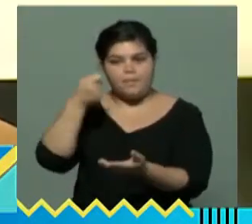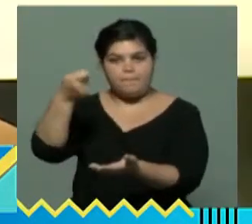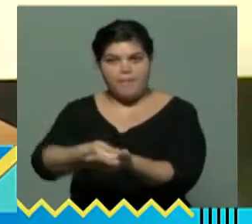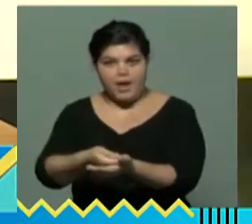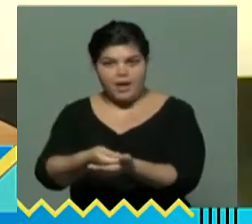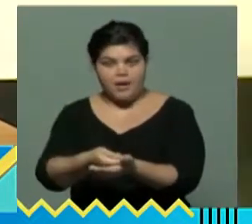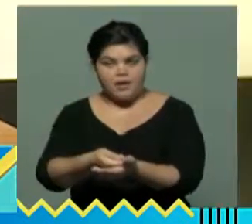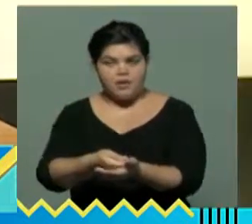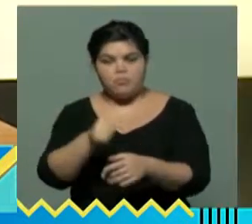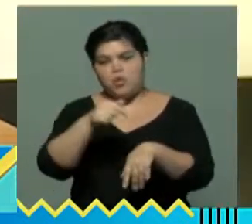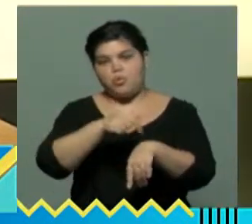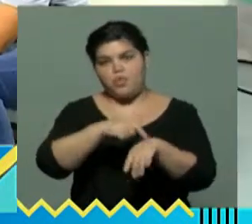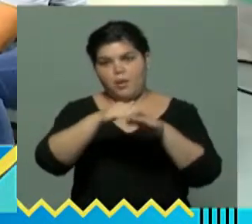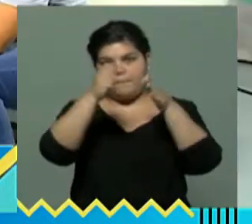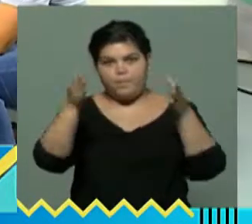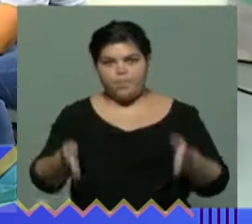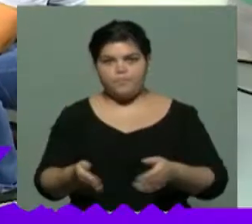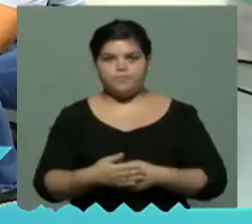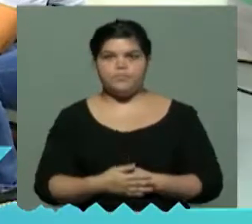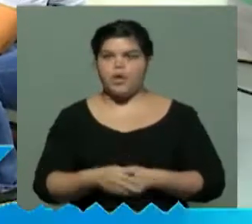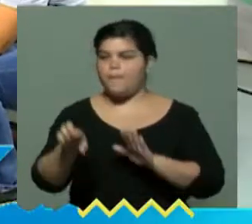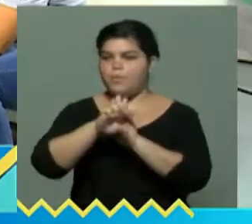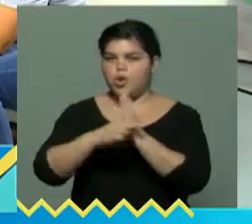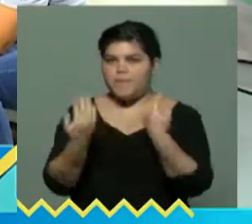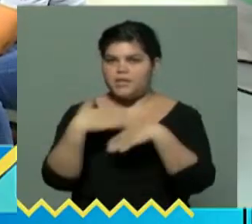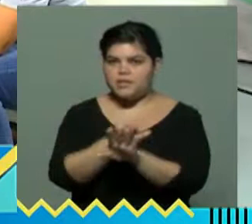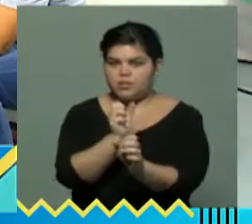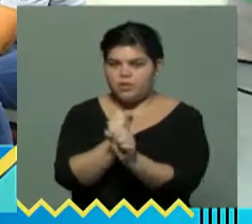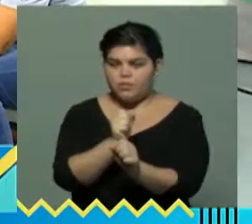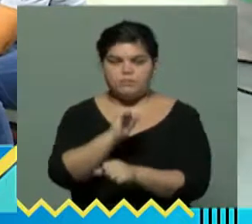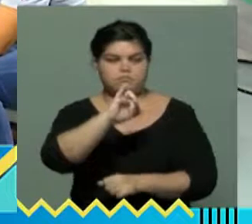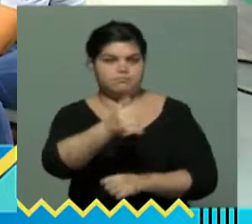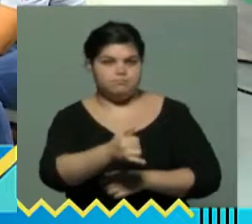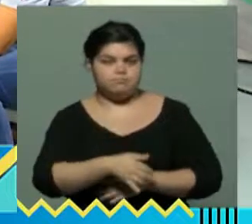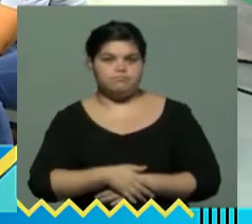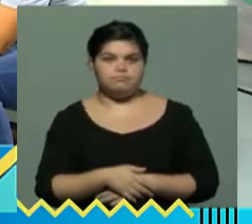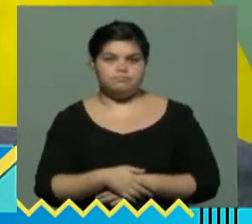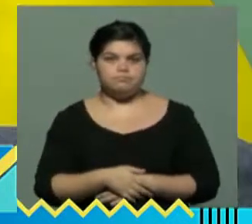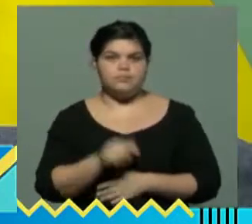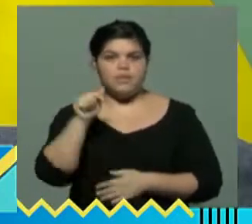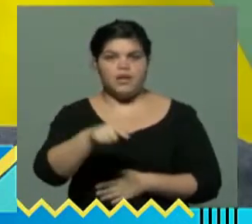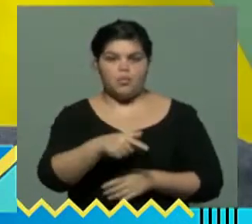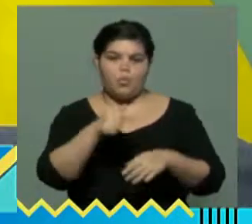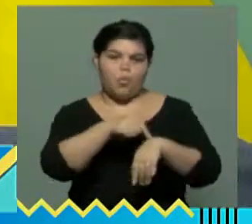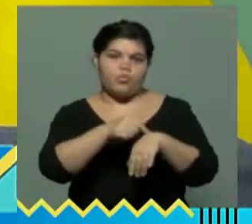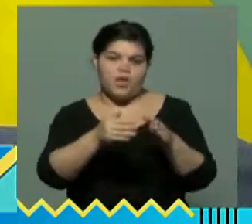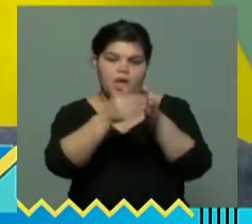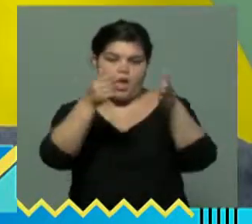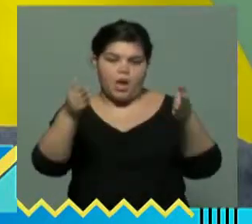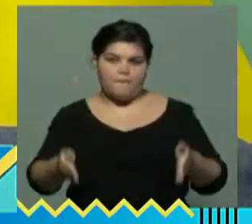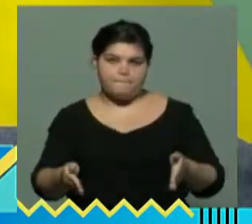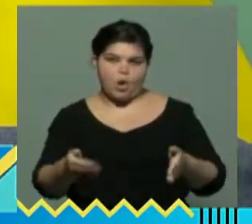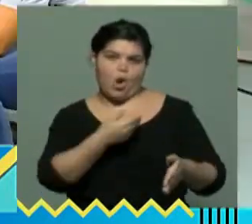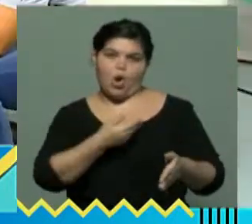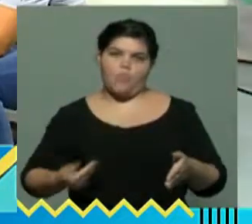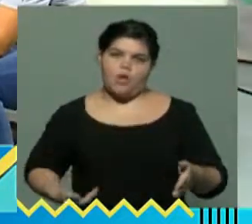por un tiempo... Programa de inserción laboral. Exacto, por un tiempo determinado, que el presidente ha anunciado algo similar